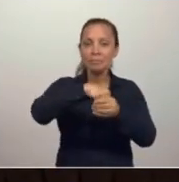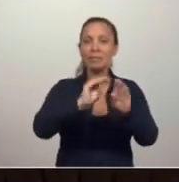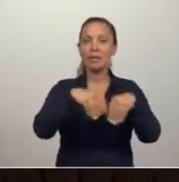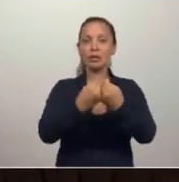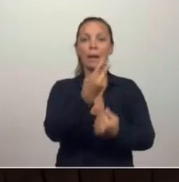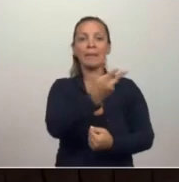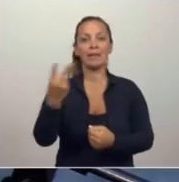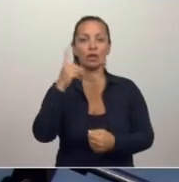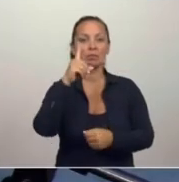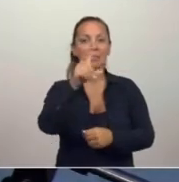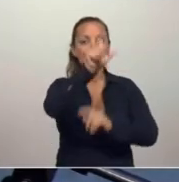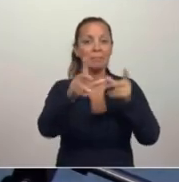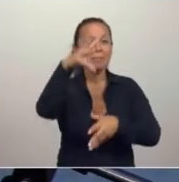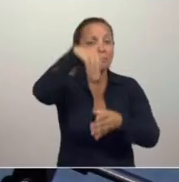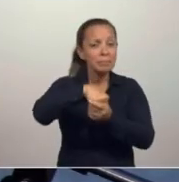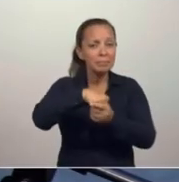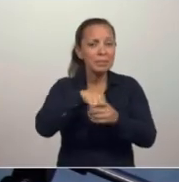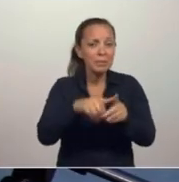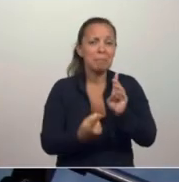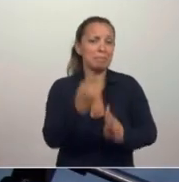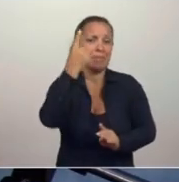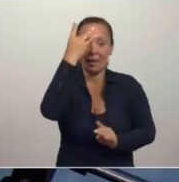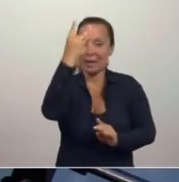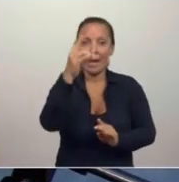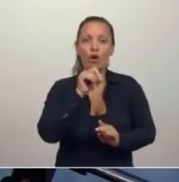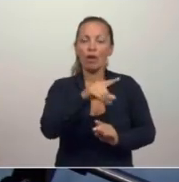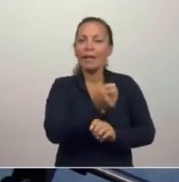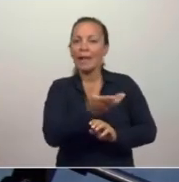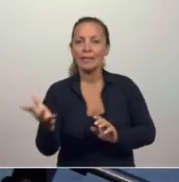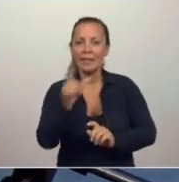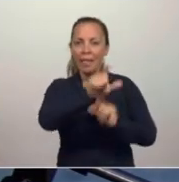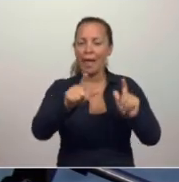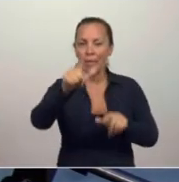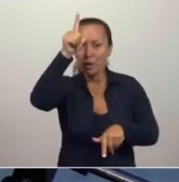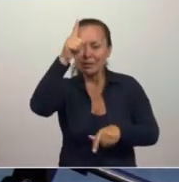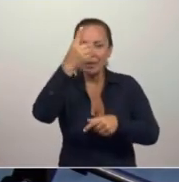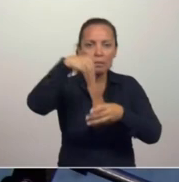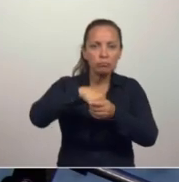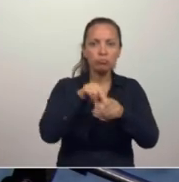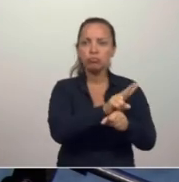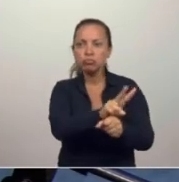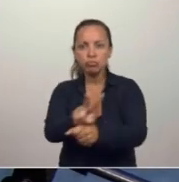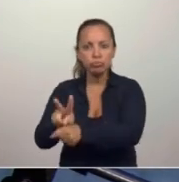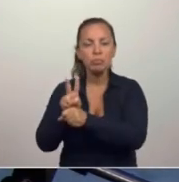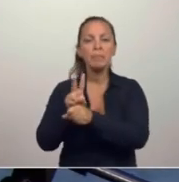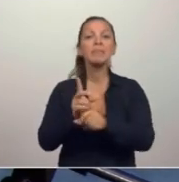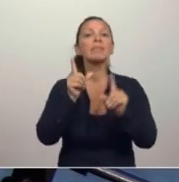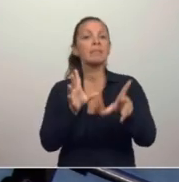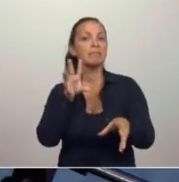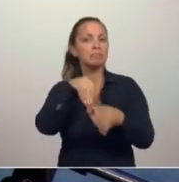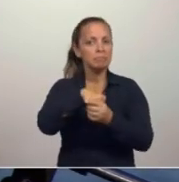en la historia de la provincia se movilizó tanto efectivos policiales pero también fuerza